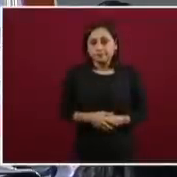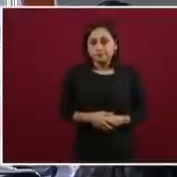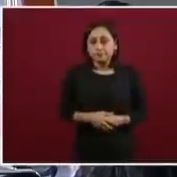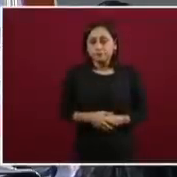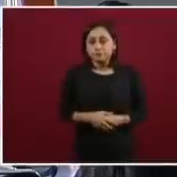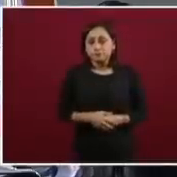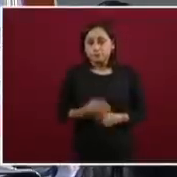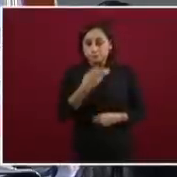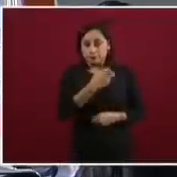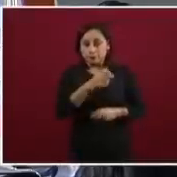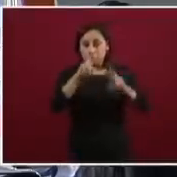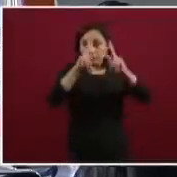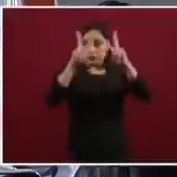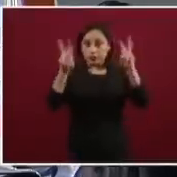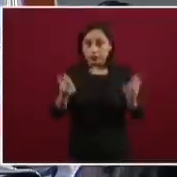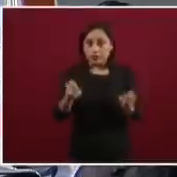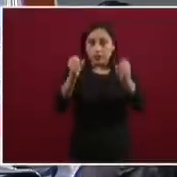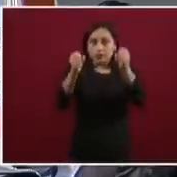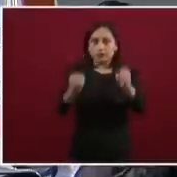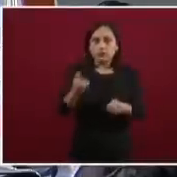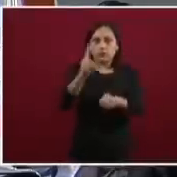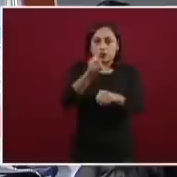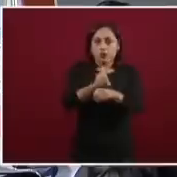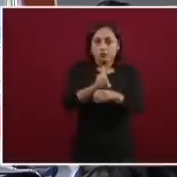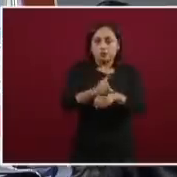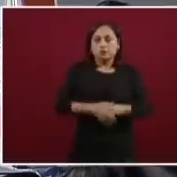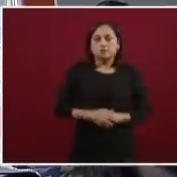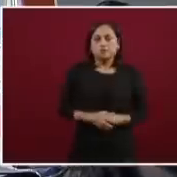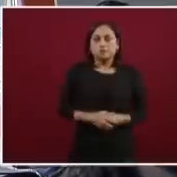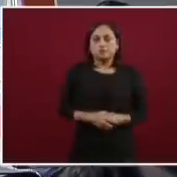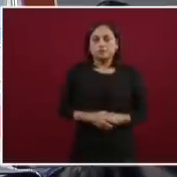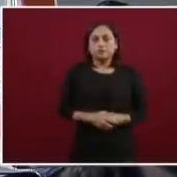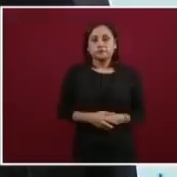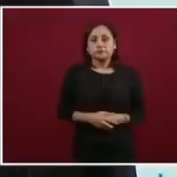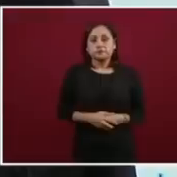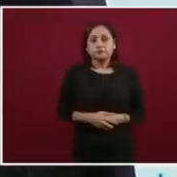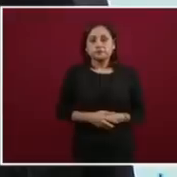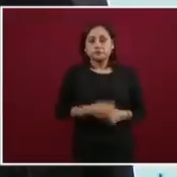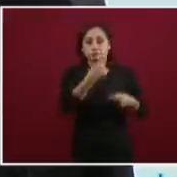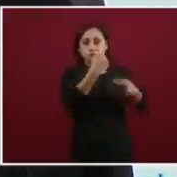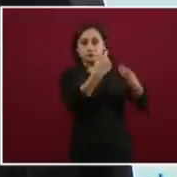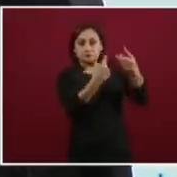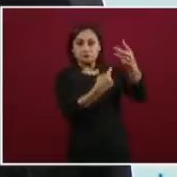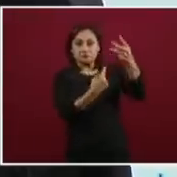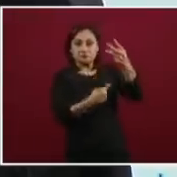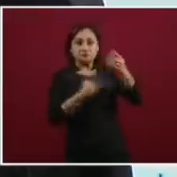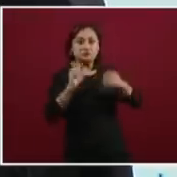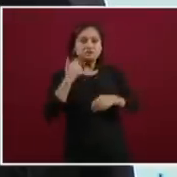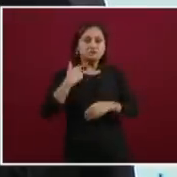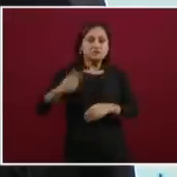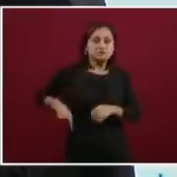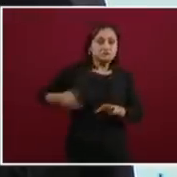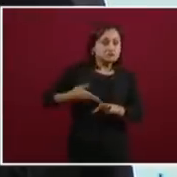de seguridad esto nunca fue concebido así